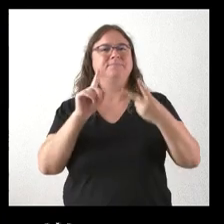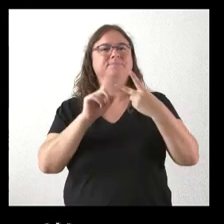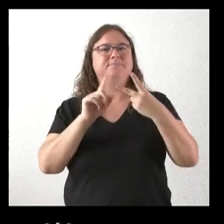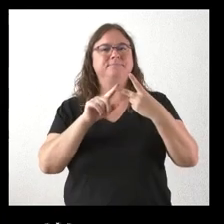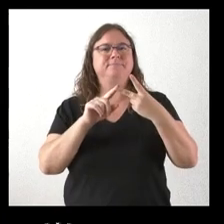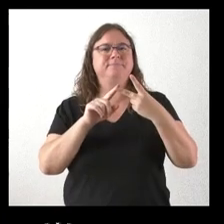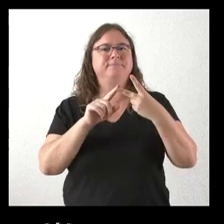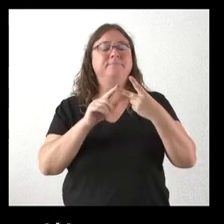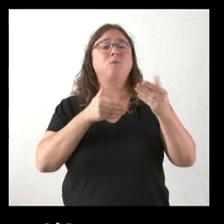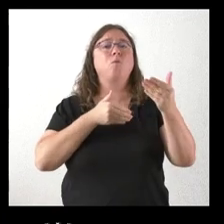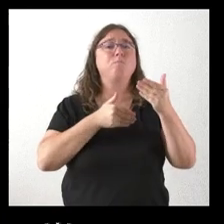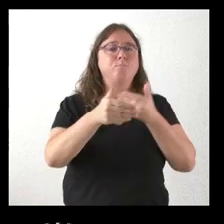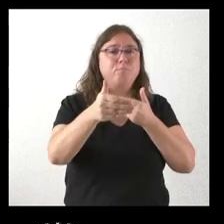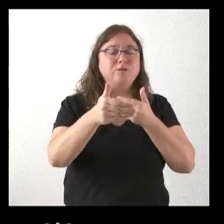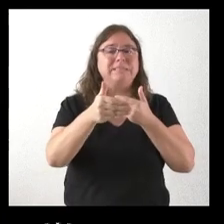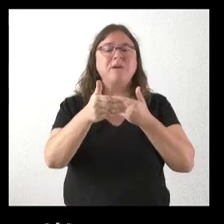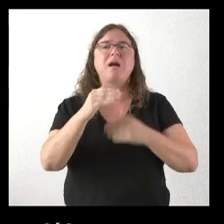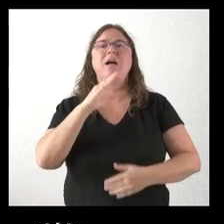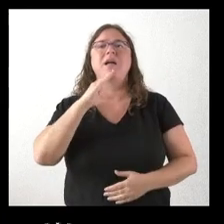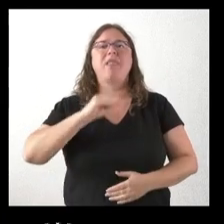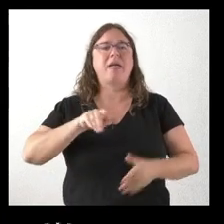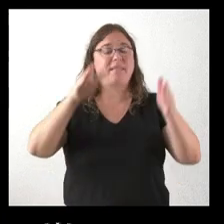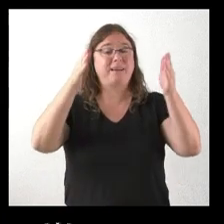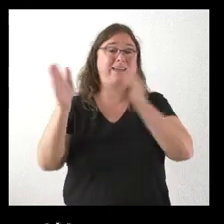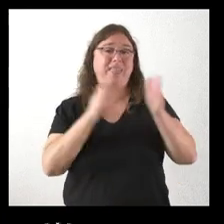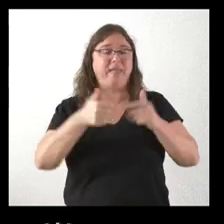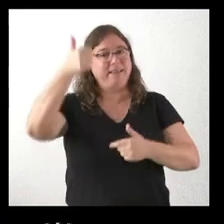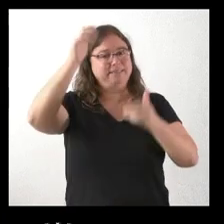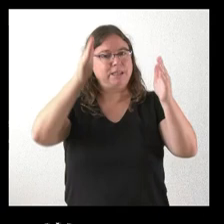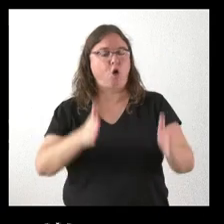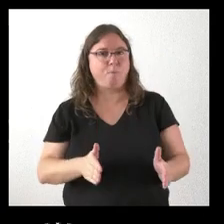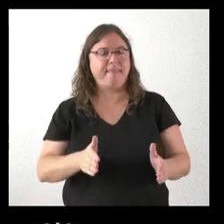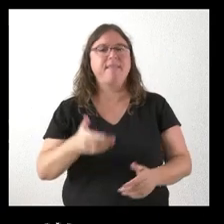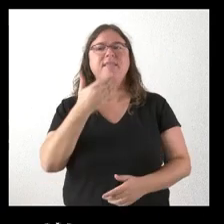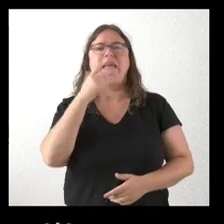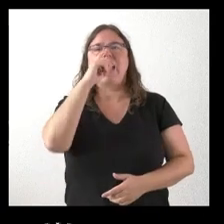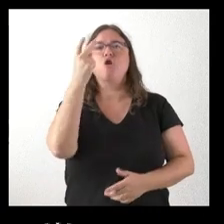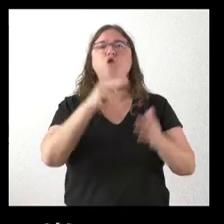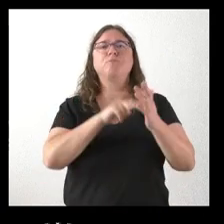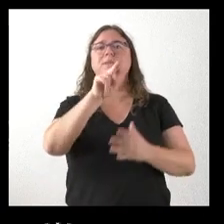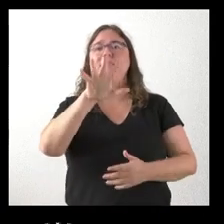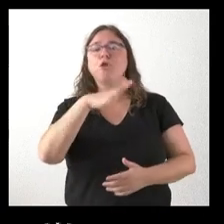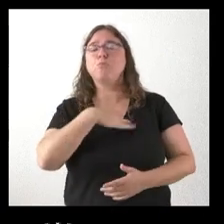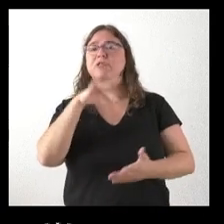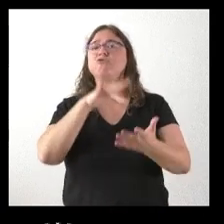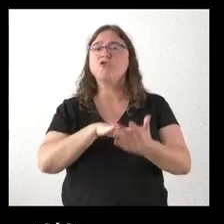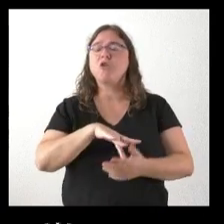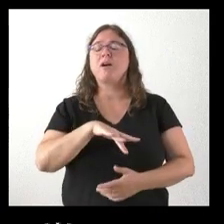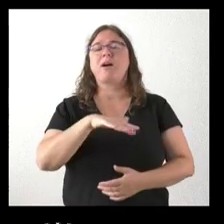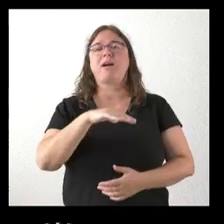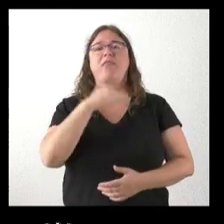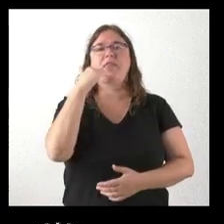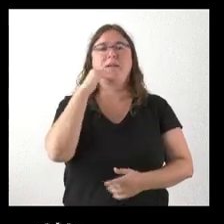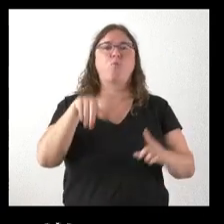próxima edición de las edades el hombre se habló de que en 2025 podría celebrarse en Zamora y en oporto